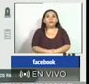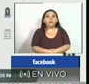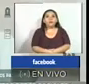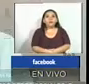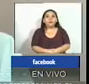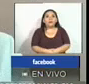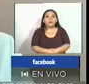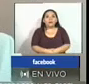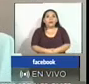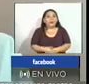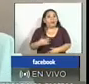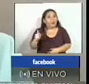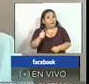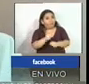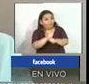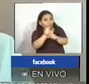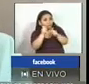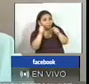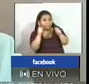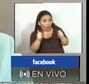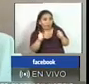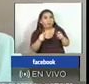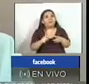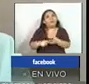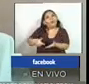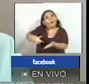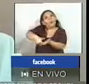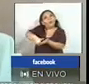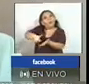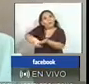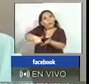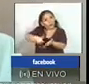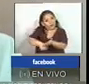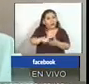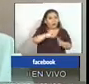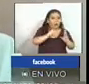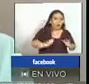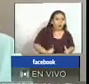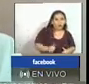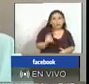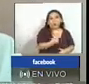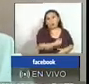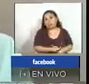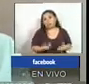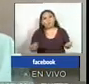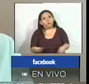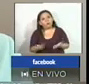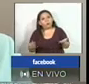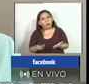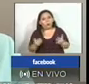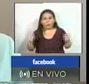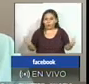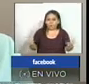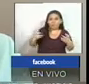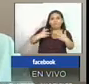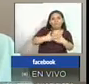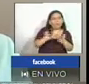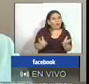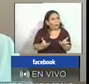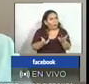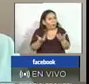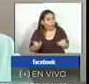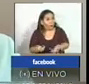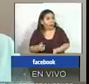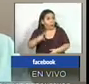Y desde muy temprano el gobierno y la alcaldía capitalina realizaron actividades paralelas como parte del